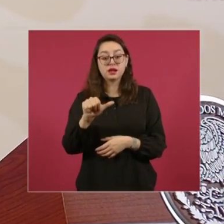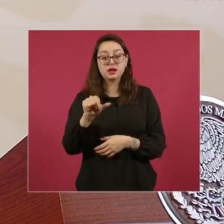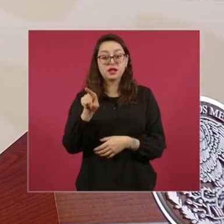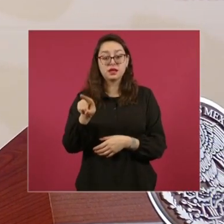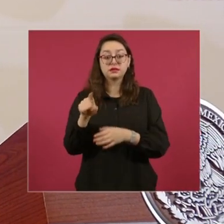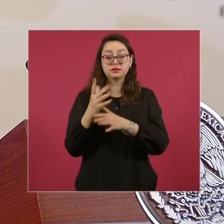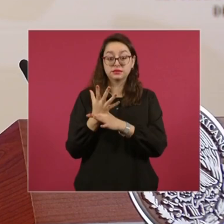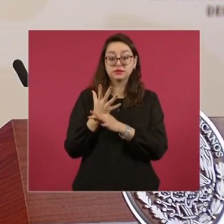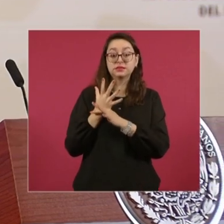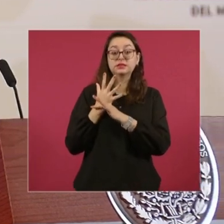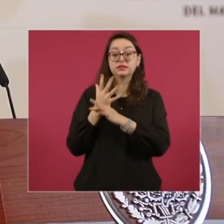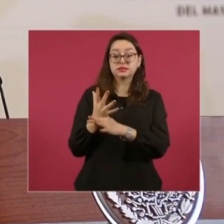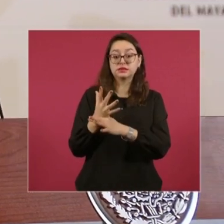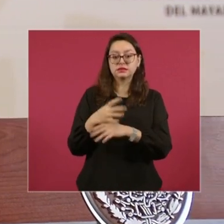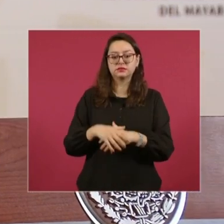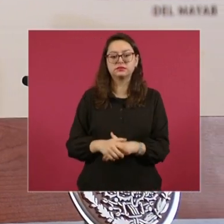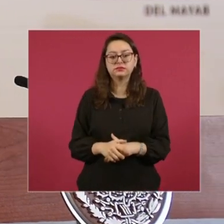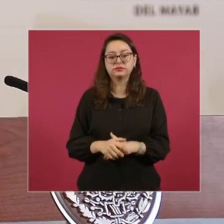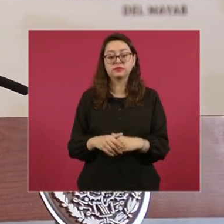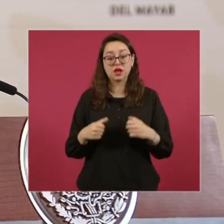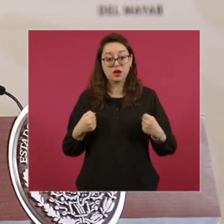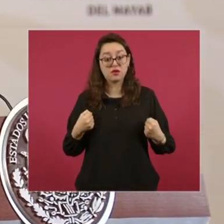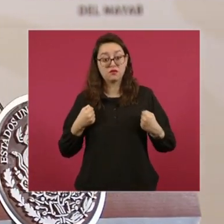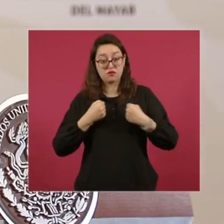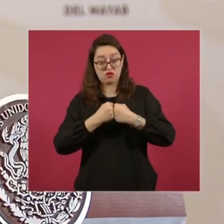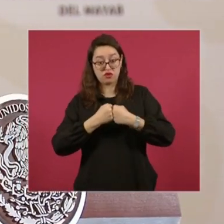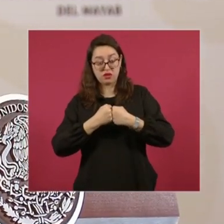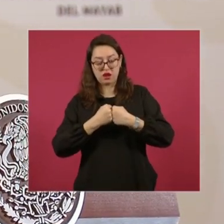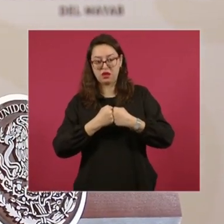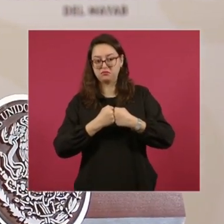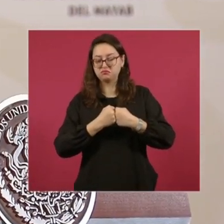zona franca, libre.